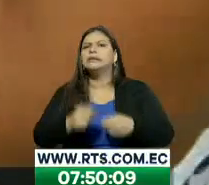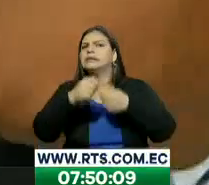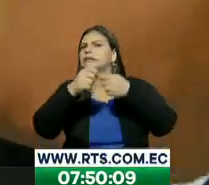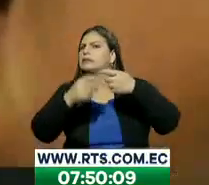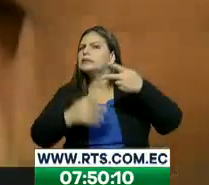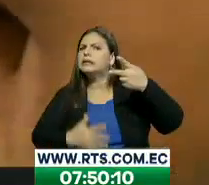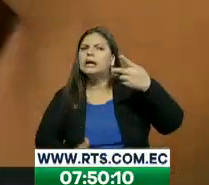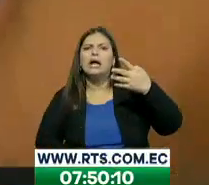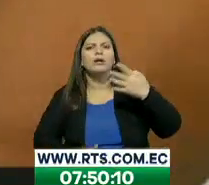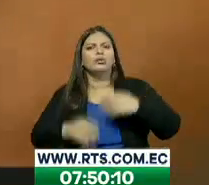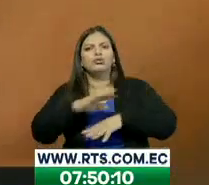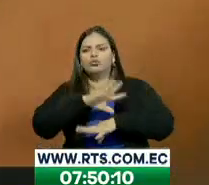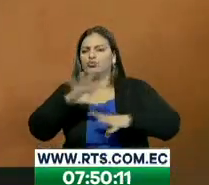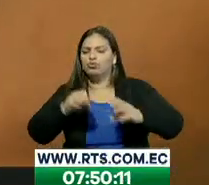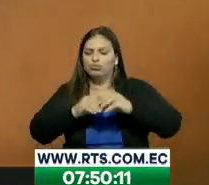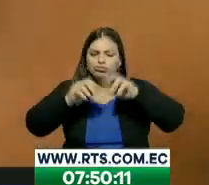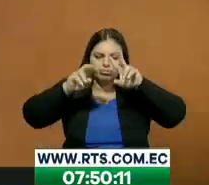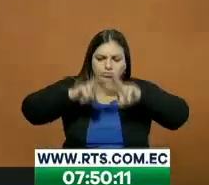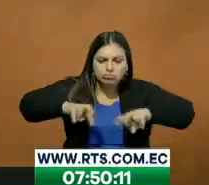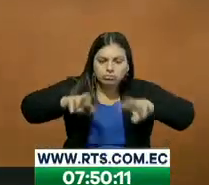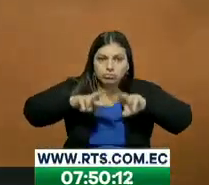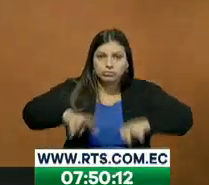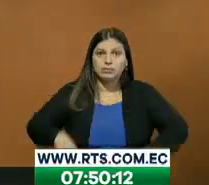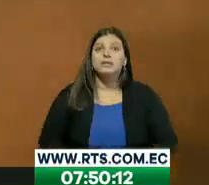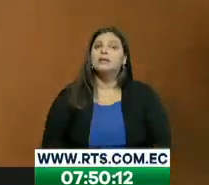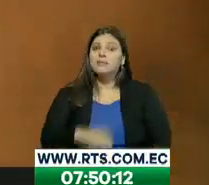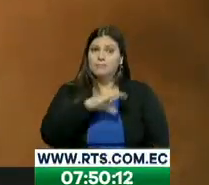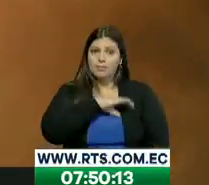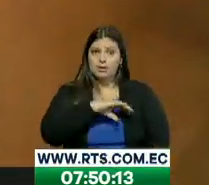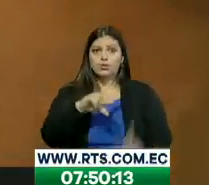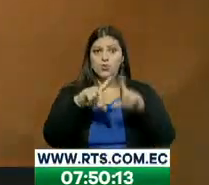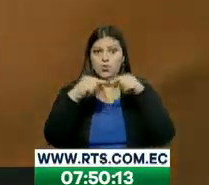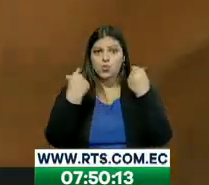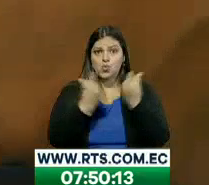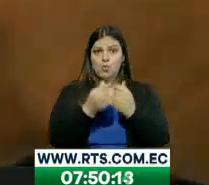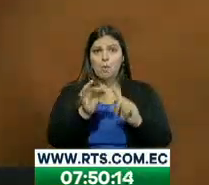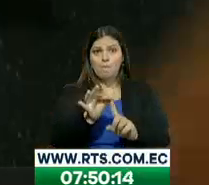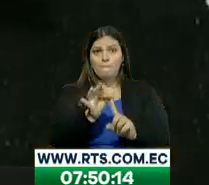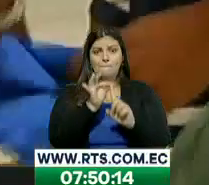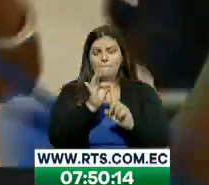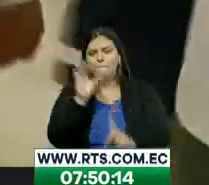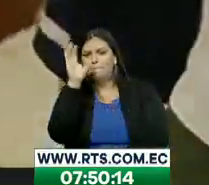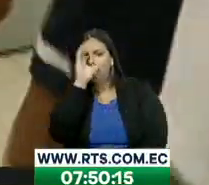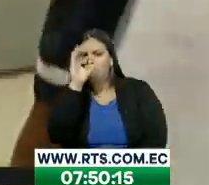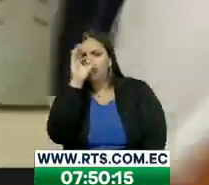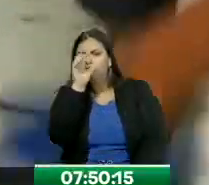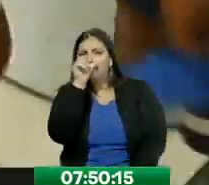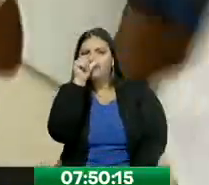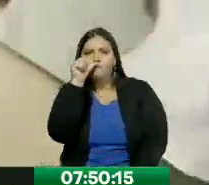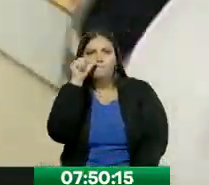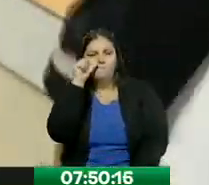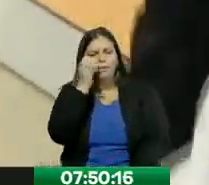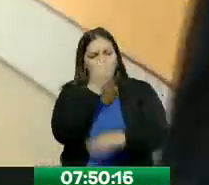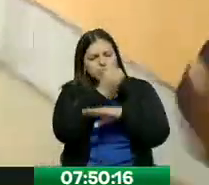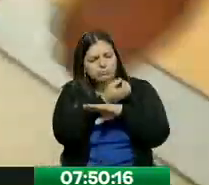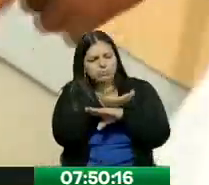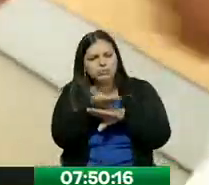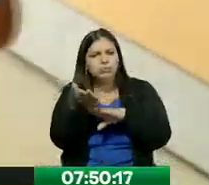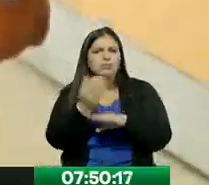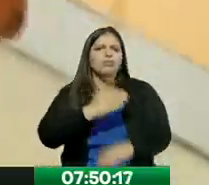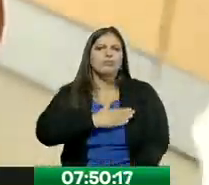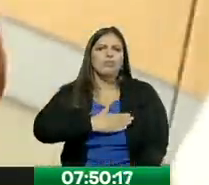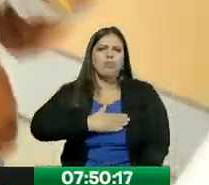procedimiento. El trabajo desplegado por la Unidad de Inteligencia de Control del Tráfico Interno exhorta a la ciudadanía a